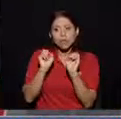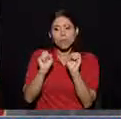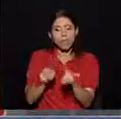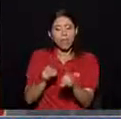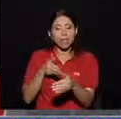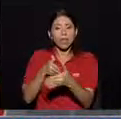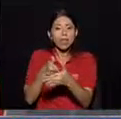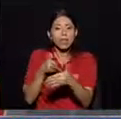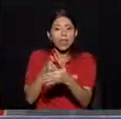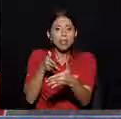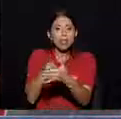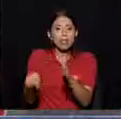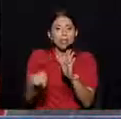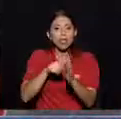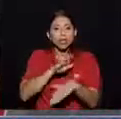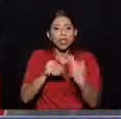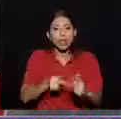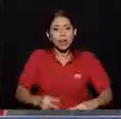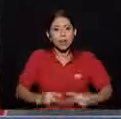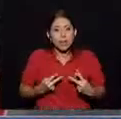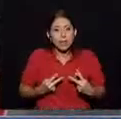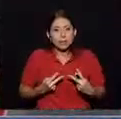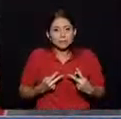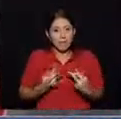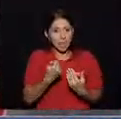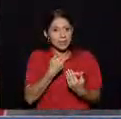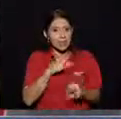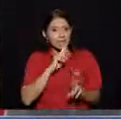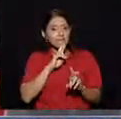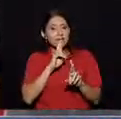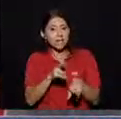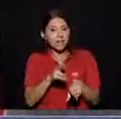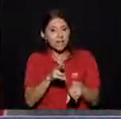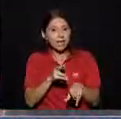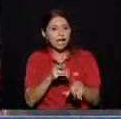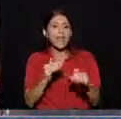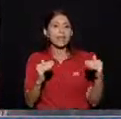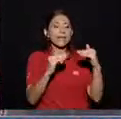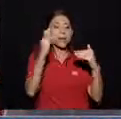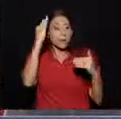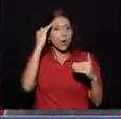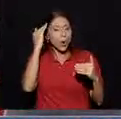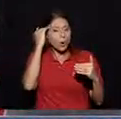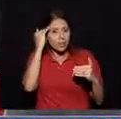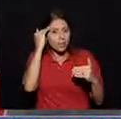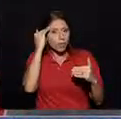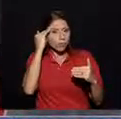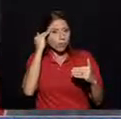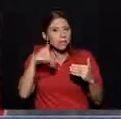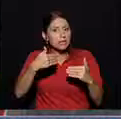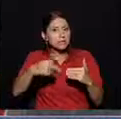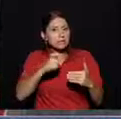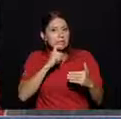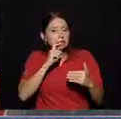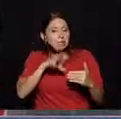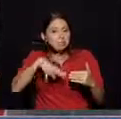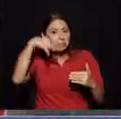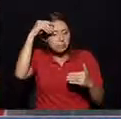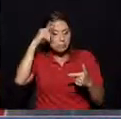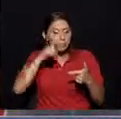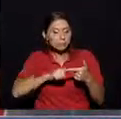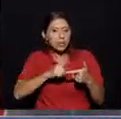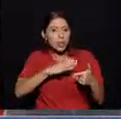carácter conductual, como niños que siguen entonces teniendo trastornos en la forma como interactúan por el resto de sus días. Y